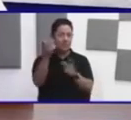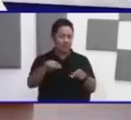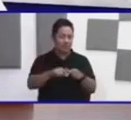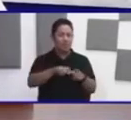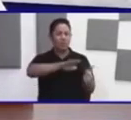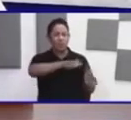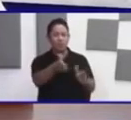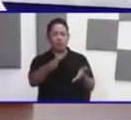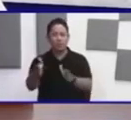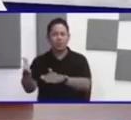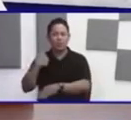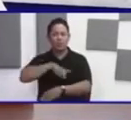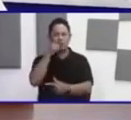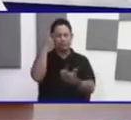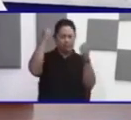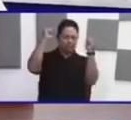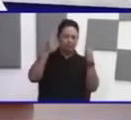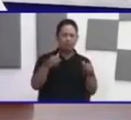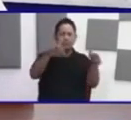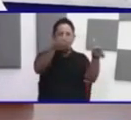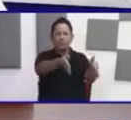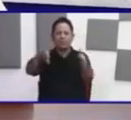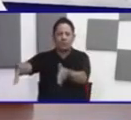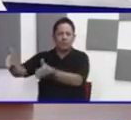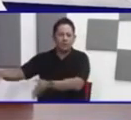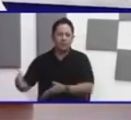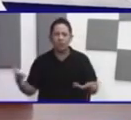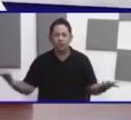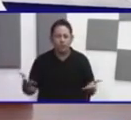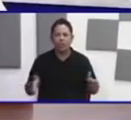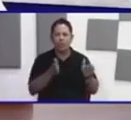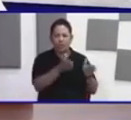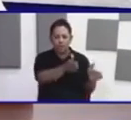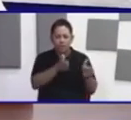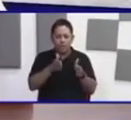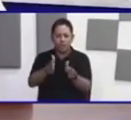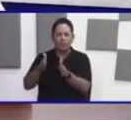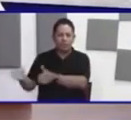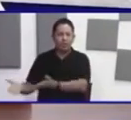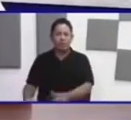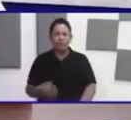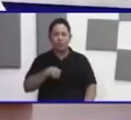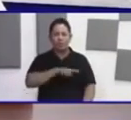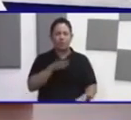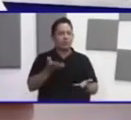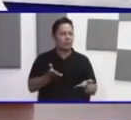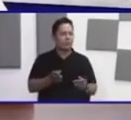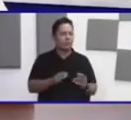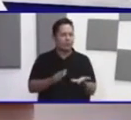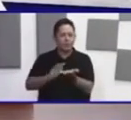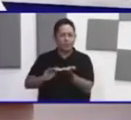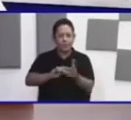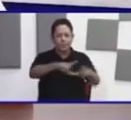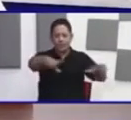tema de cementerios. ¿Qué hemos hecho rápidamente, secretario, y concretamente a la comunidad? ¿Qué es lo que hemos hecho en materia de